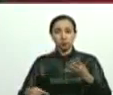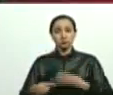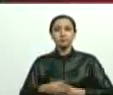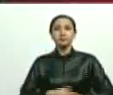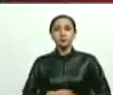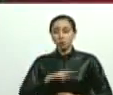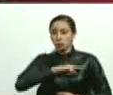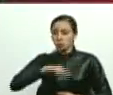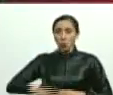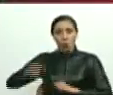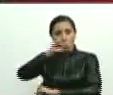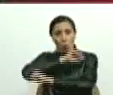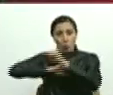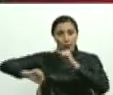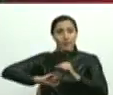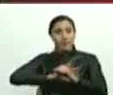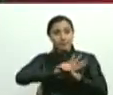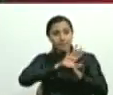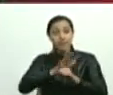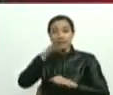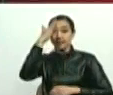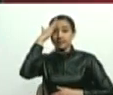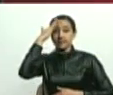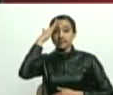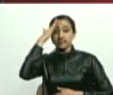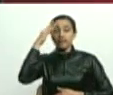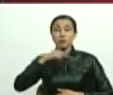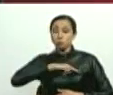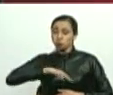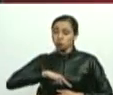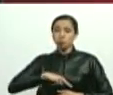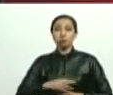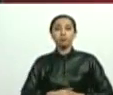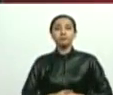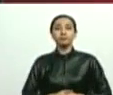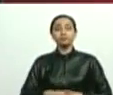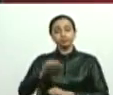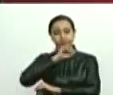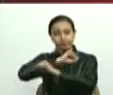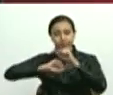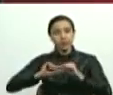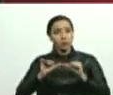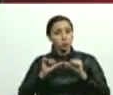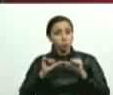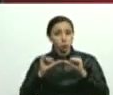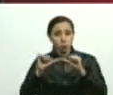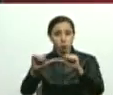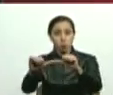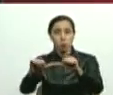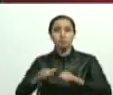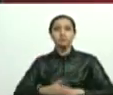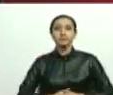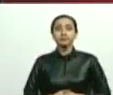Hemos enfrentado la pandemia como saben ustedes que la hemos enfrentado y la seguimos enfrentando.